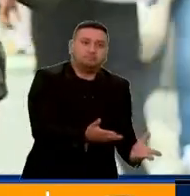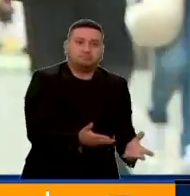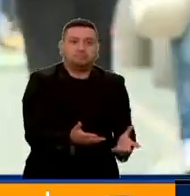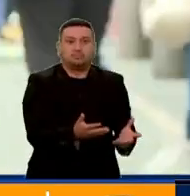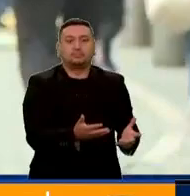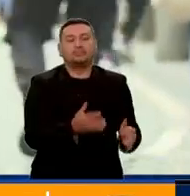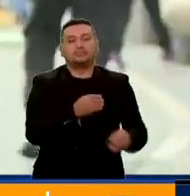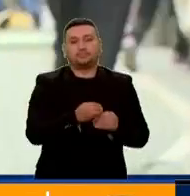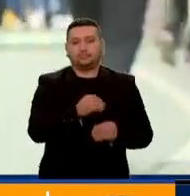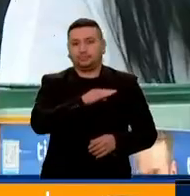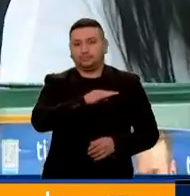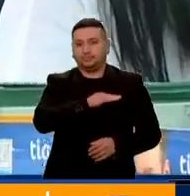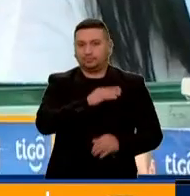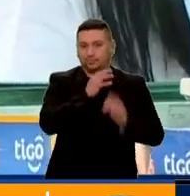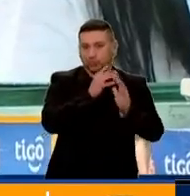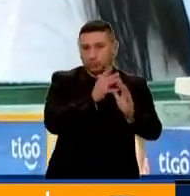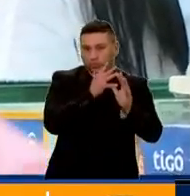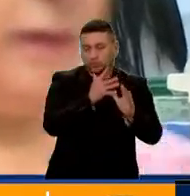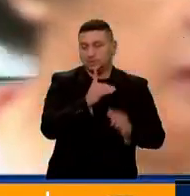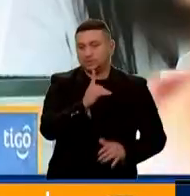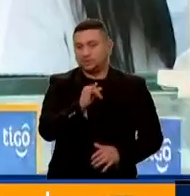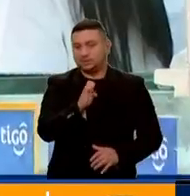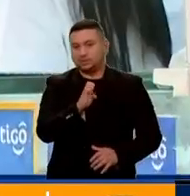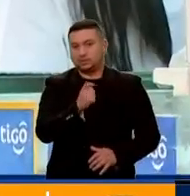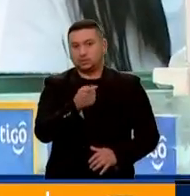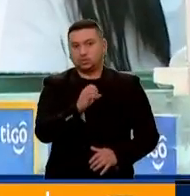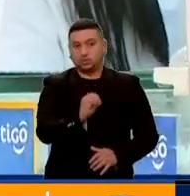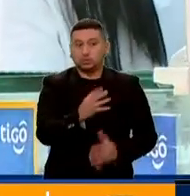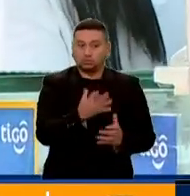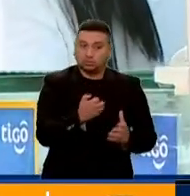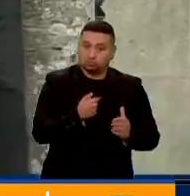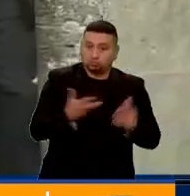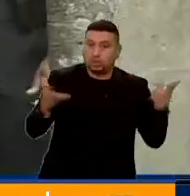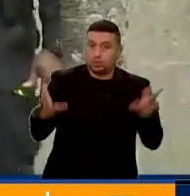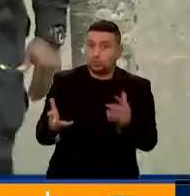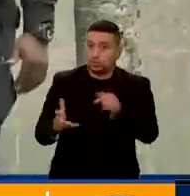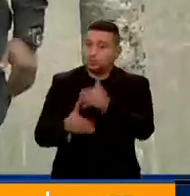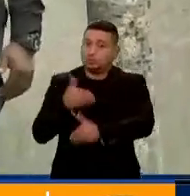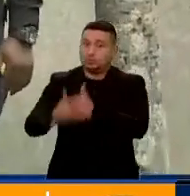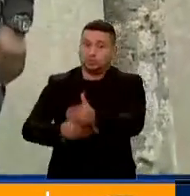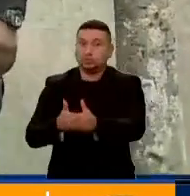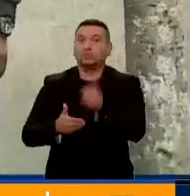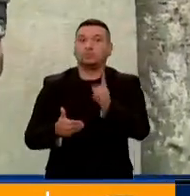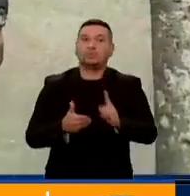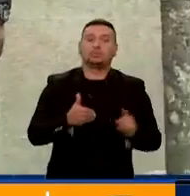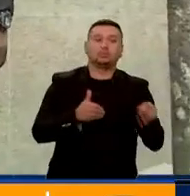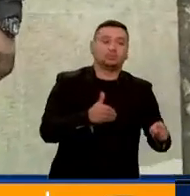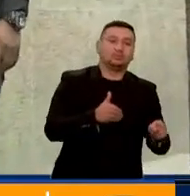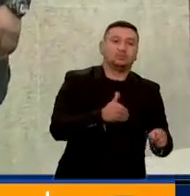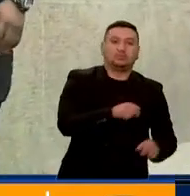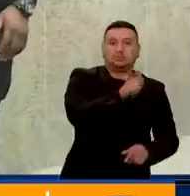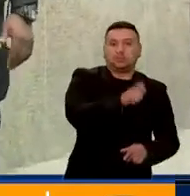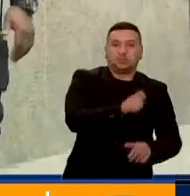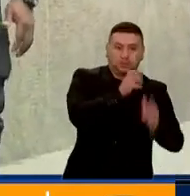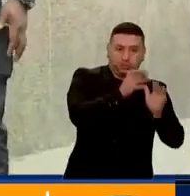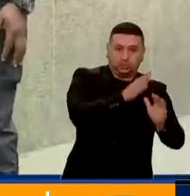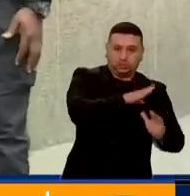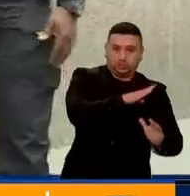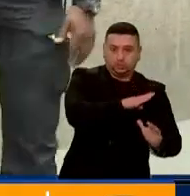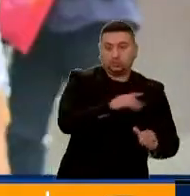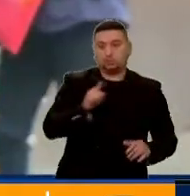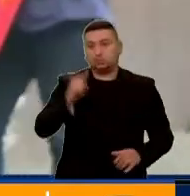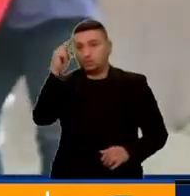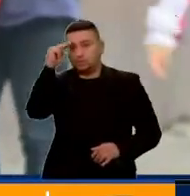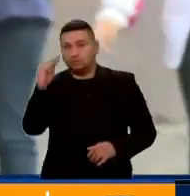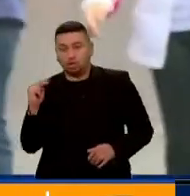Torres, quien dice que quiere contribuir con ese proceso, pero ambos aseguran que más que decirle a los jóvenes que se les va a pagar por no delinquir, es